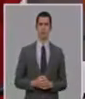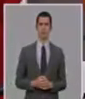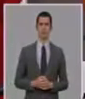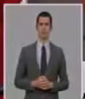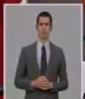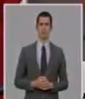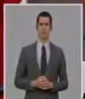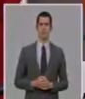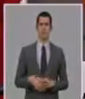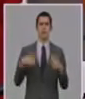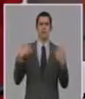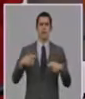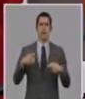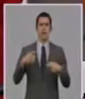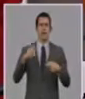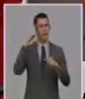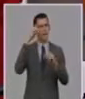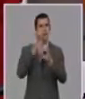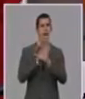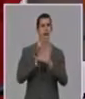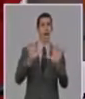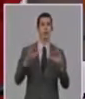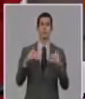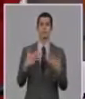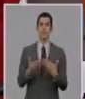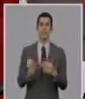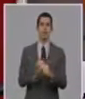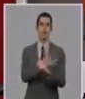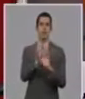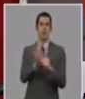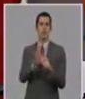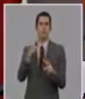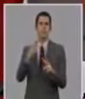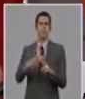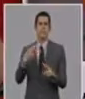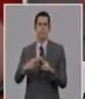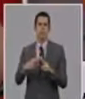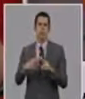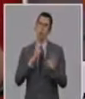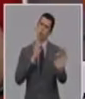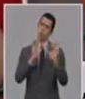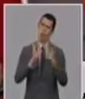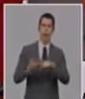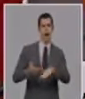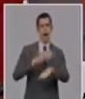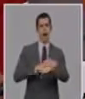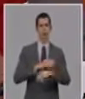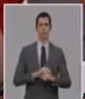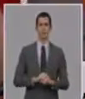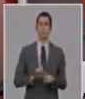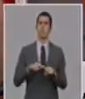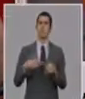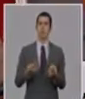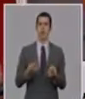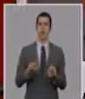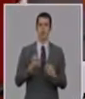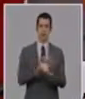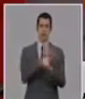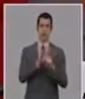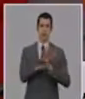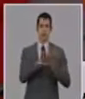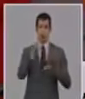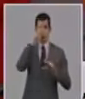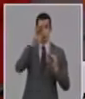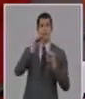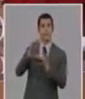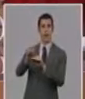la COVID no es el momento de las manifestaciones clínicas mientras tú estás ingresado. Es mucho más allá de